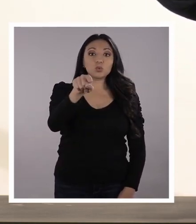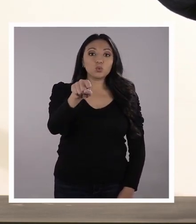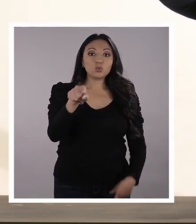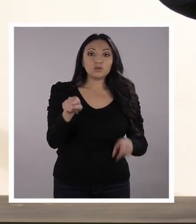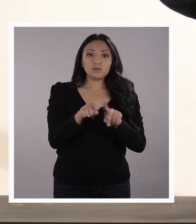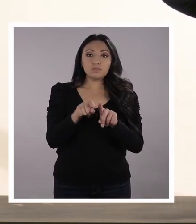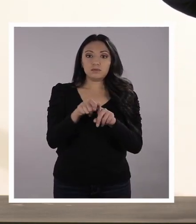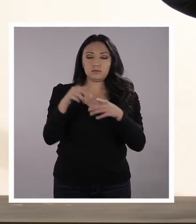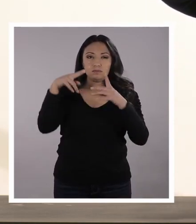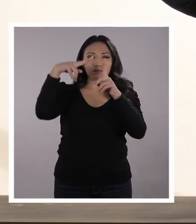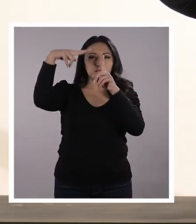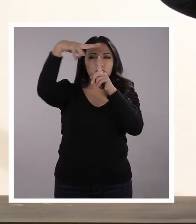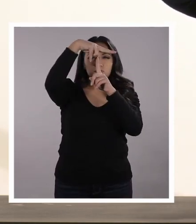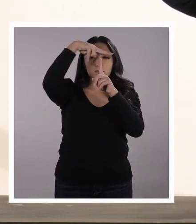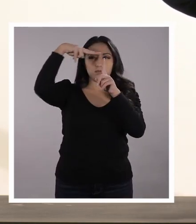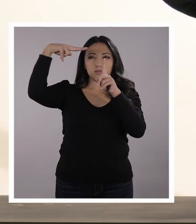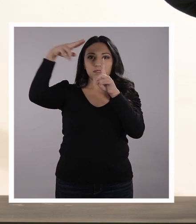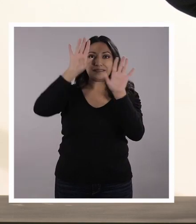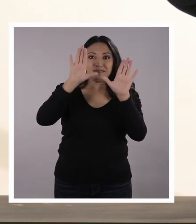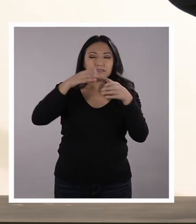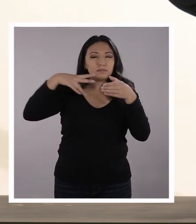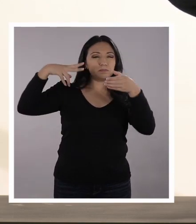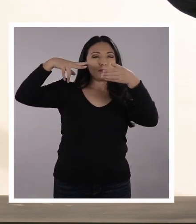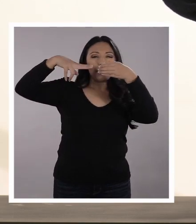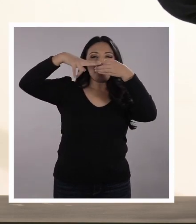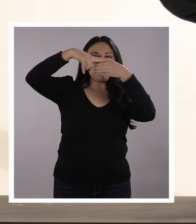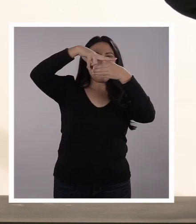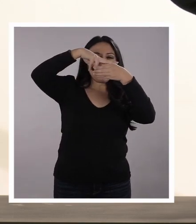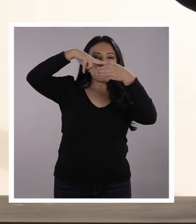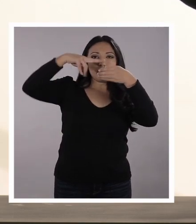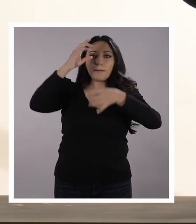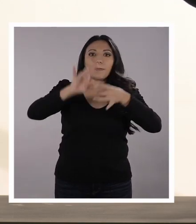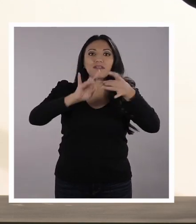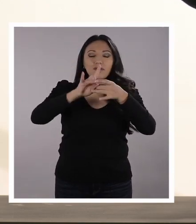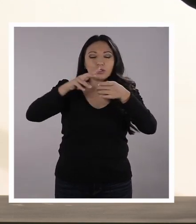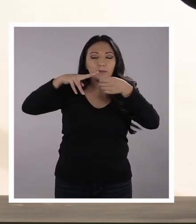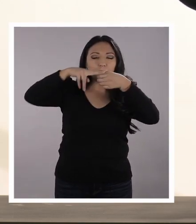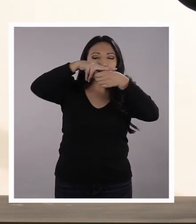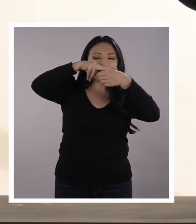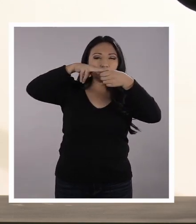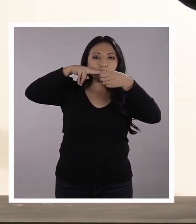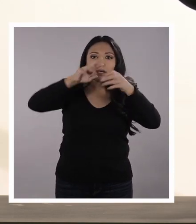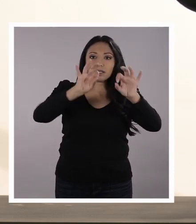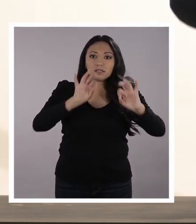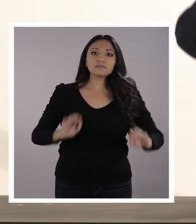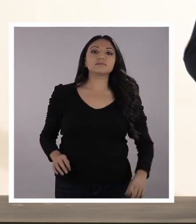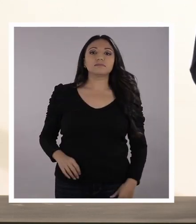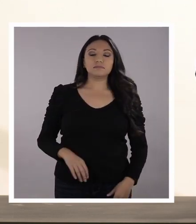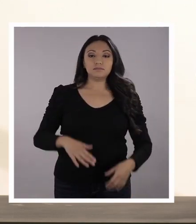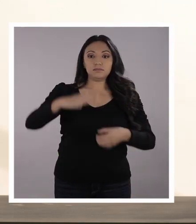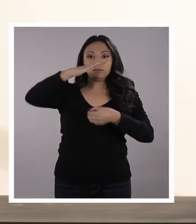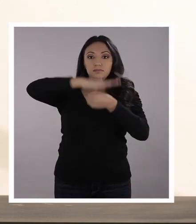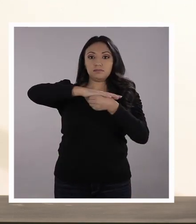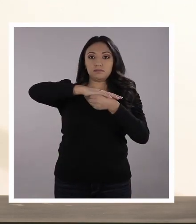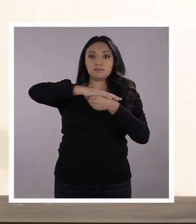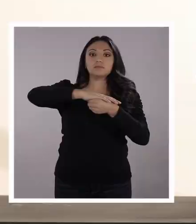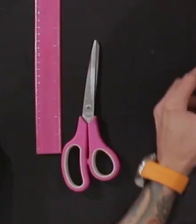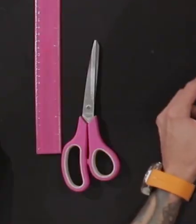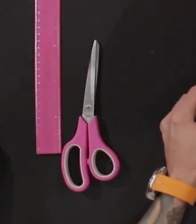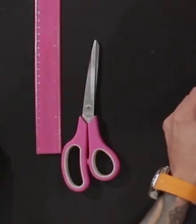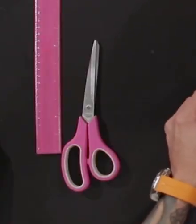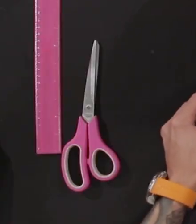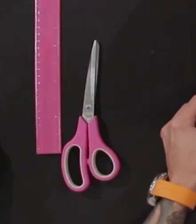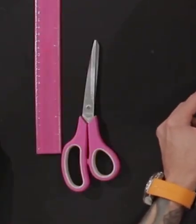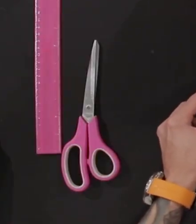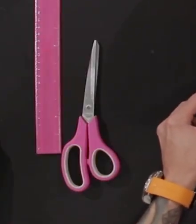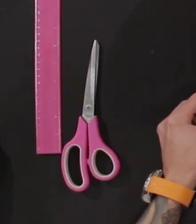de igualar su corte para que quede perfecto. Listo, yo voy a pegar esta. Así entonces, profe. Sí, señor. Pues